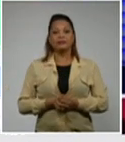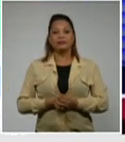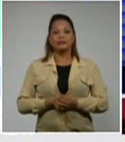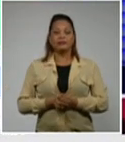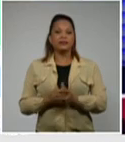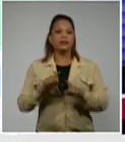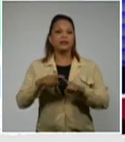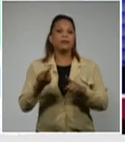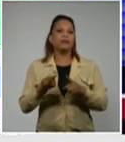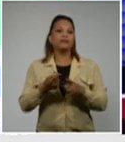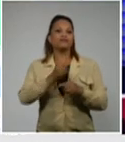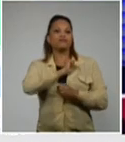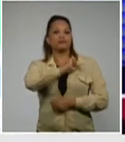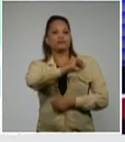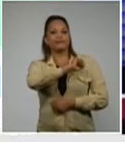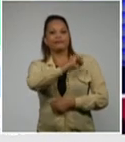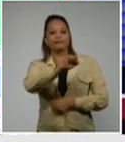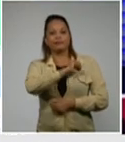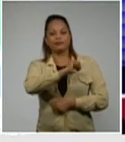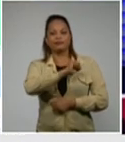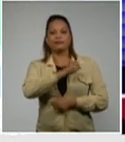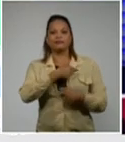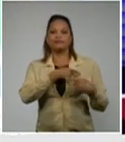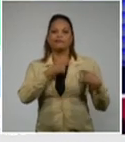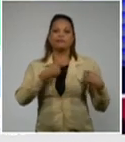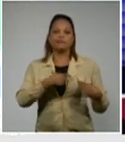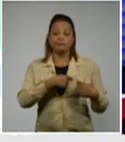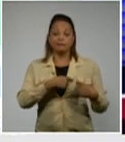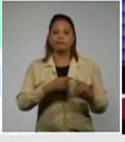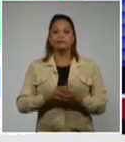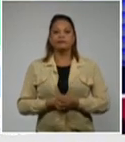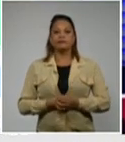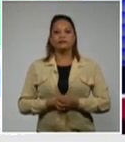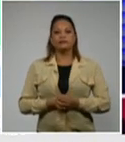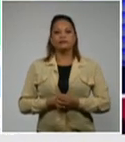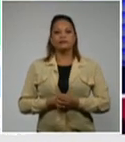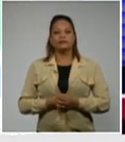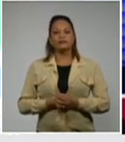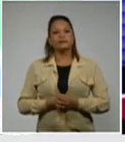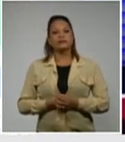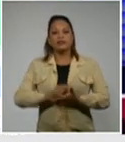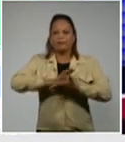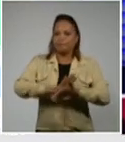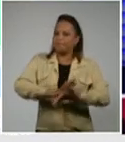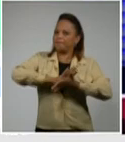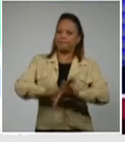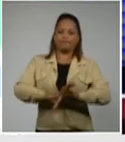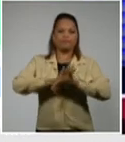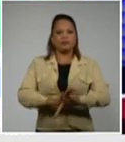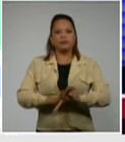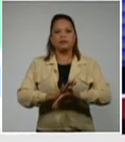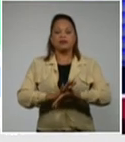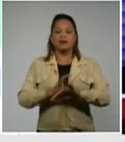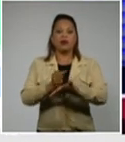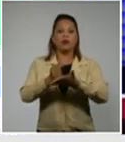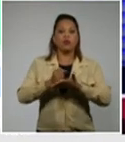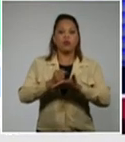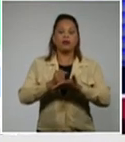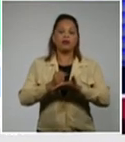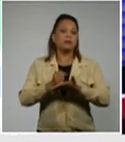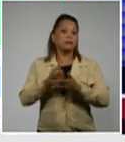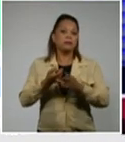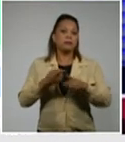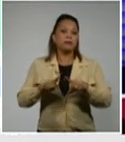una parada cardíaca, se realizan las maniobras de reanimación cardiopulmonar y